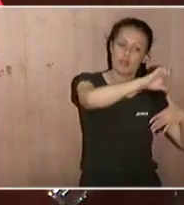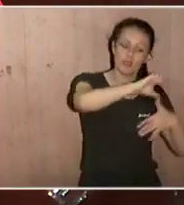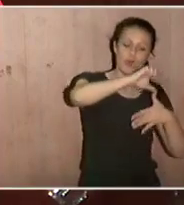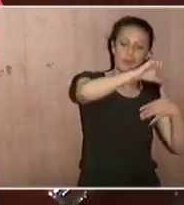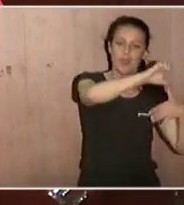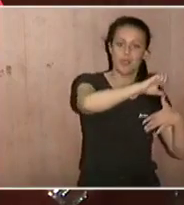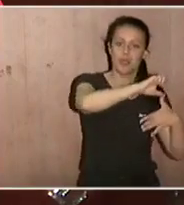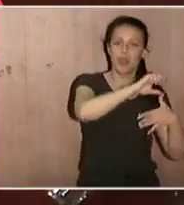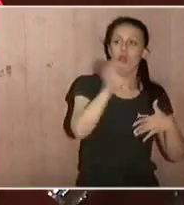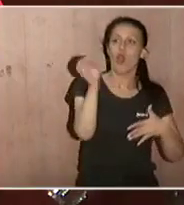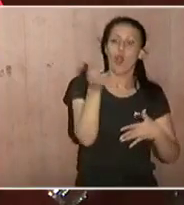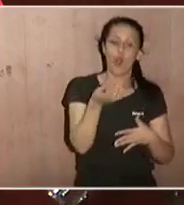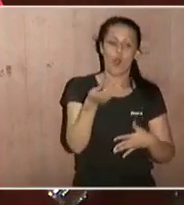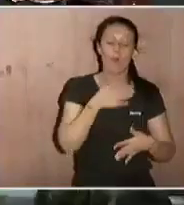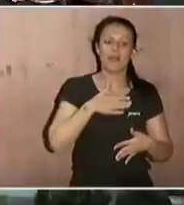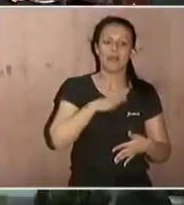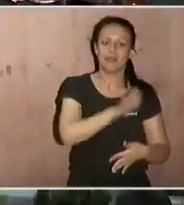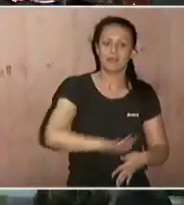patrimonio natural.